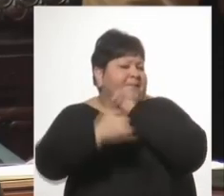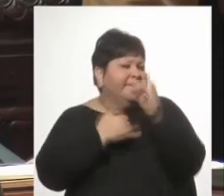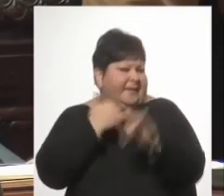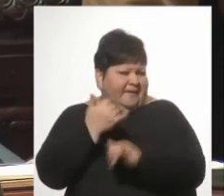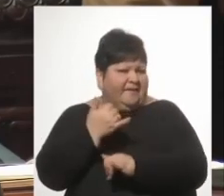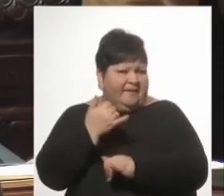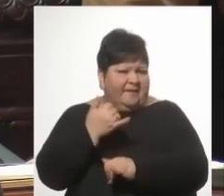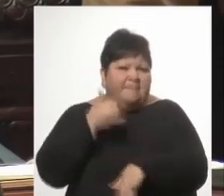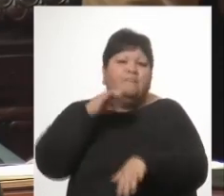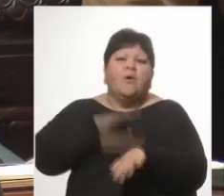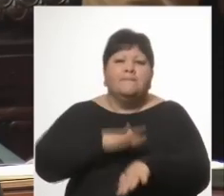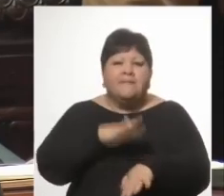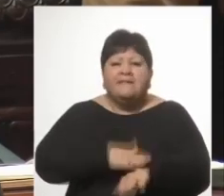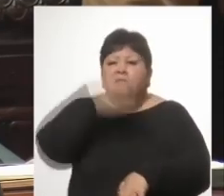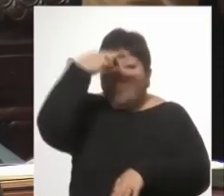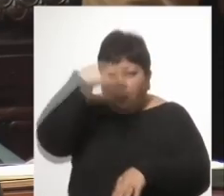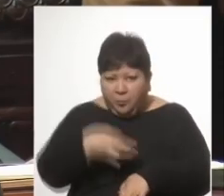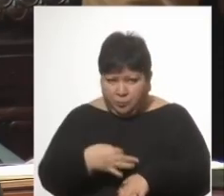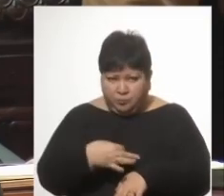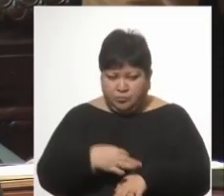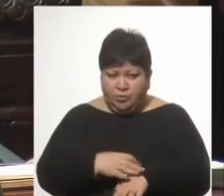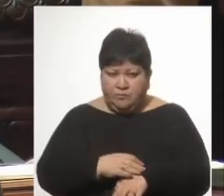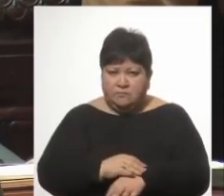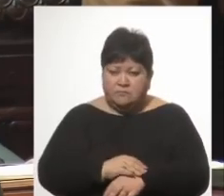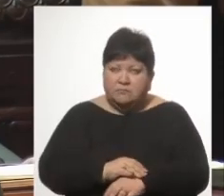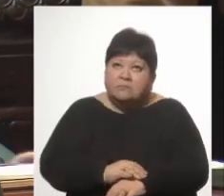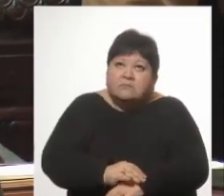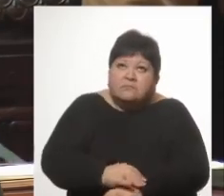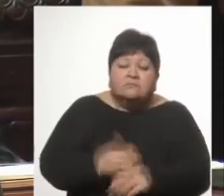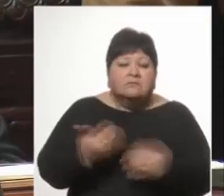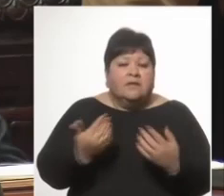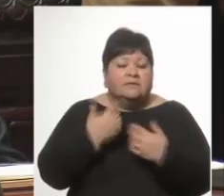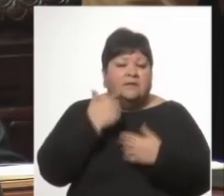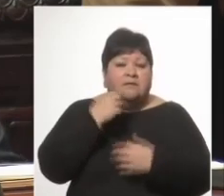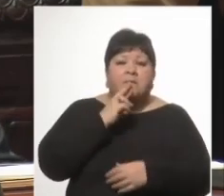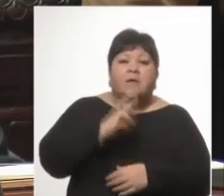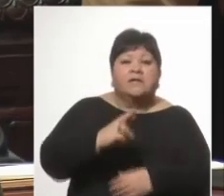oportunamente? Al menos esa es la respuesta lógica.